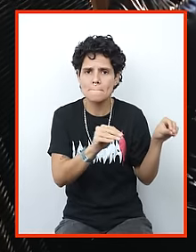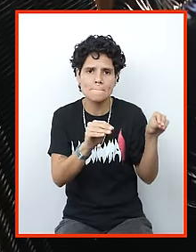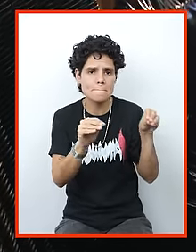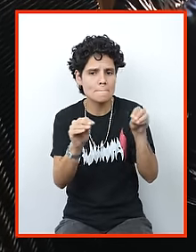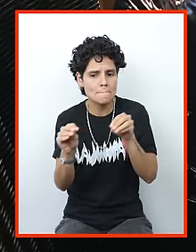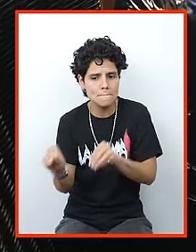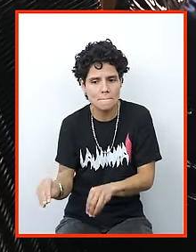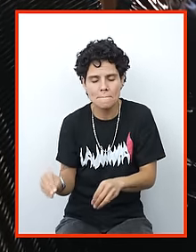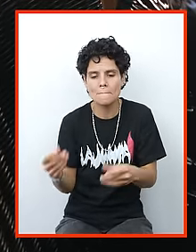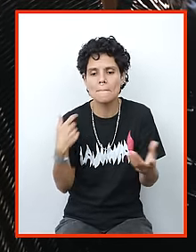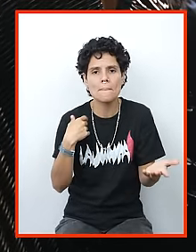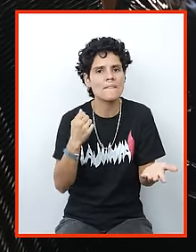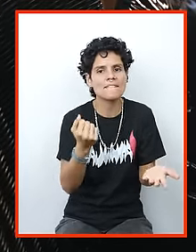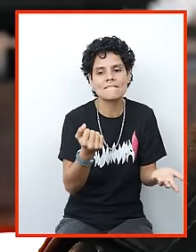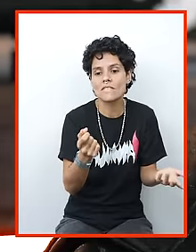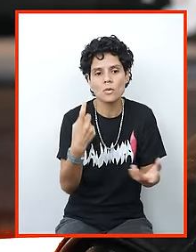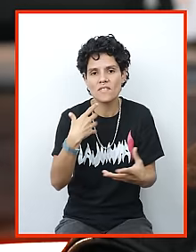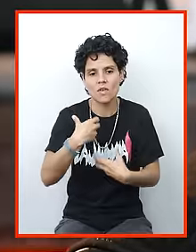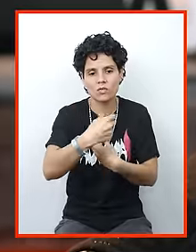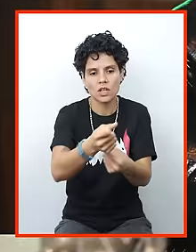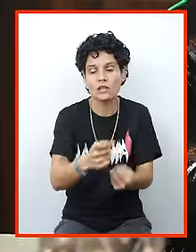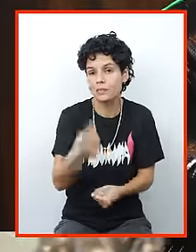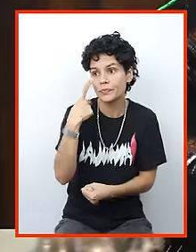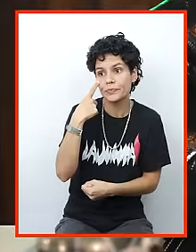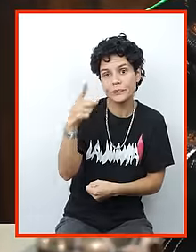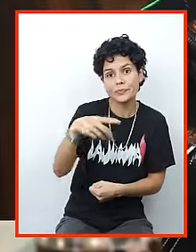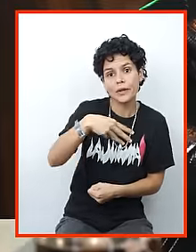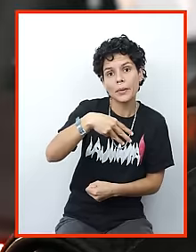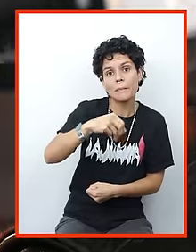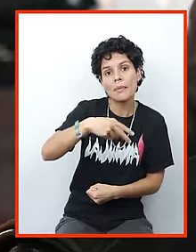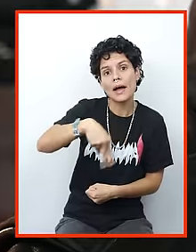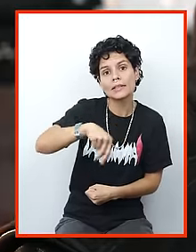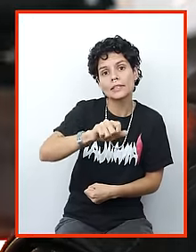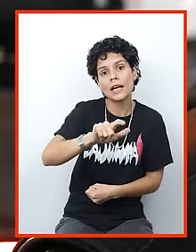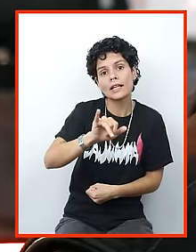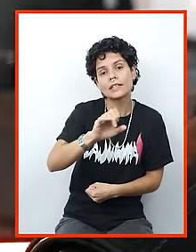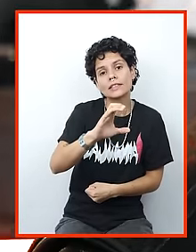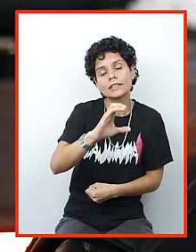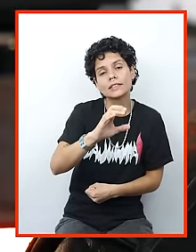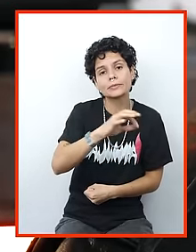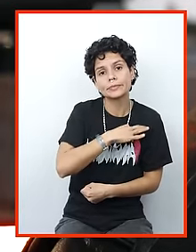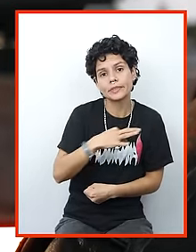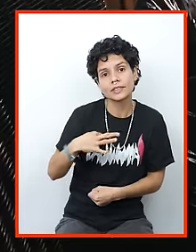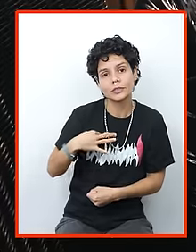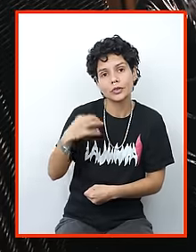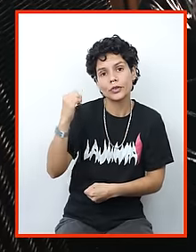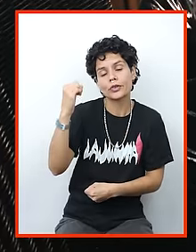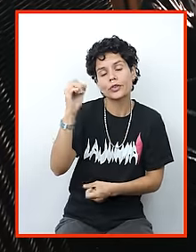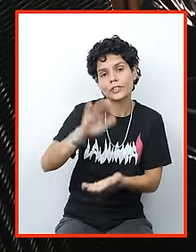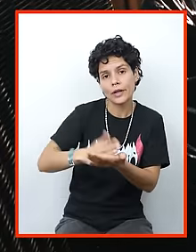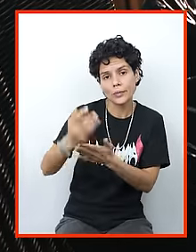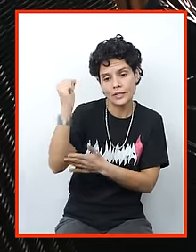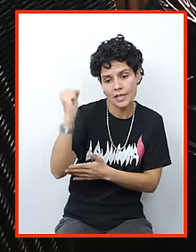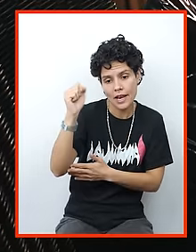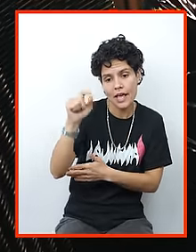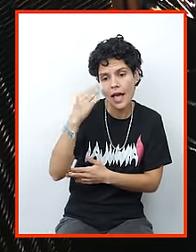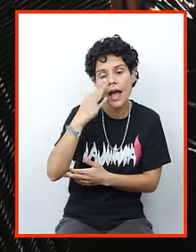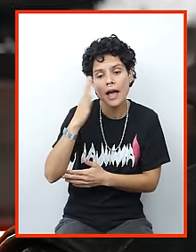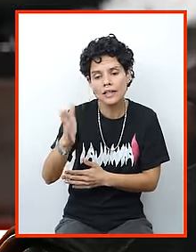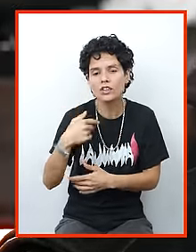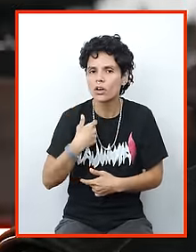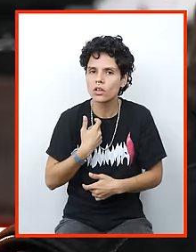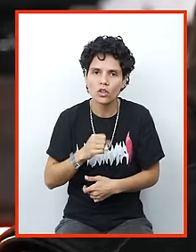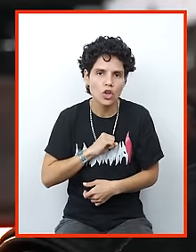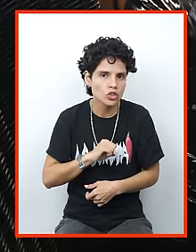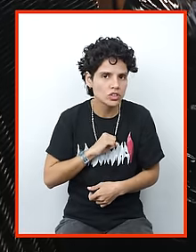y no pasaba nada. No, me iban a buscar. Pues. ¿Atento Mañarich, ah? Sí, y al final, y puta, sí. estaba mal, sí, estaba con neumonía.